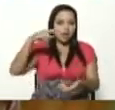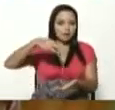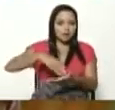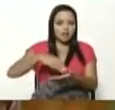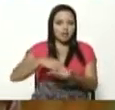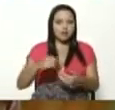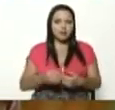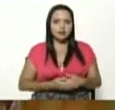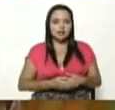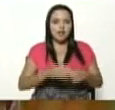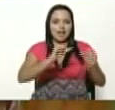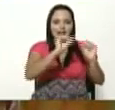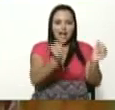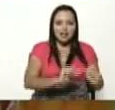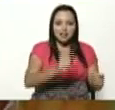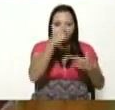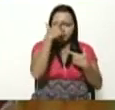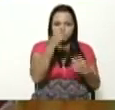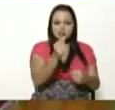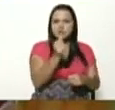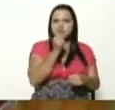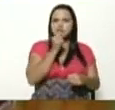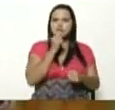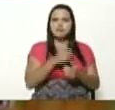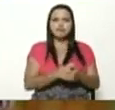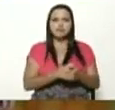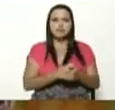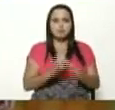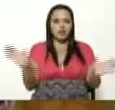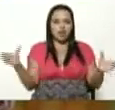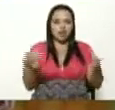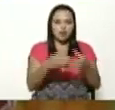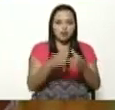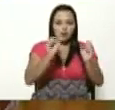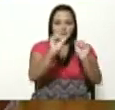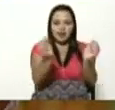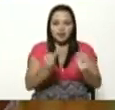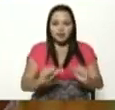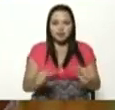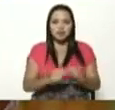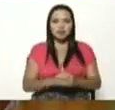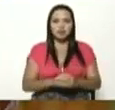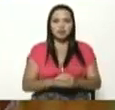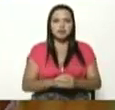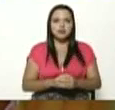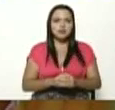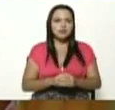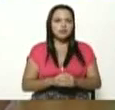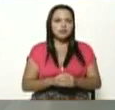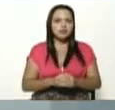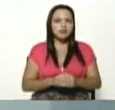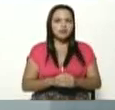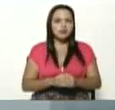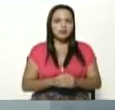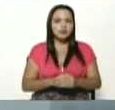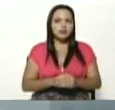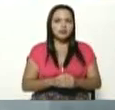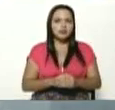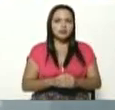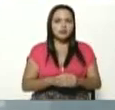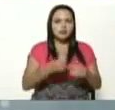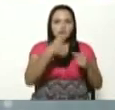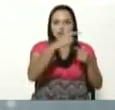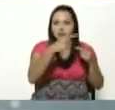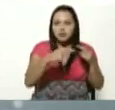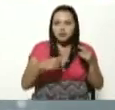categoría artística profesional, el colectivo artístico Nos Leo y Aquinoguay y